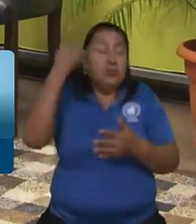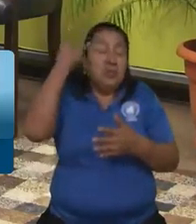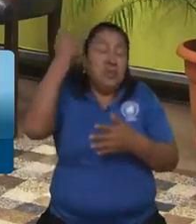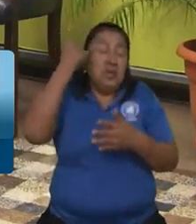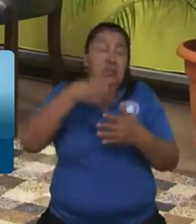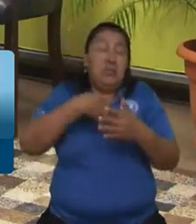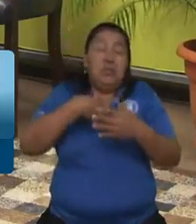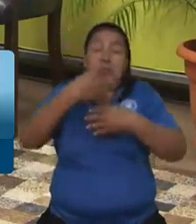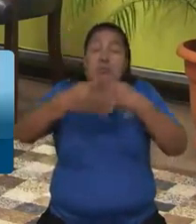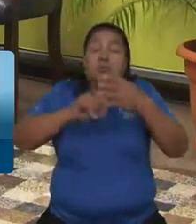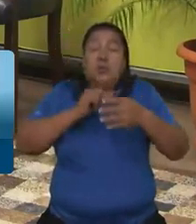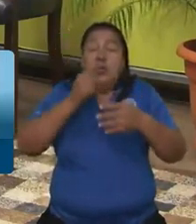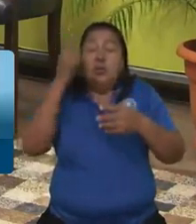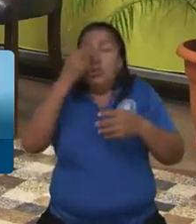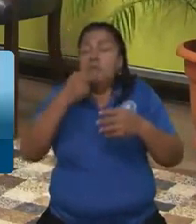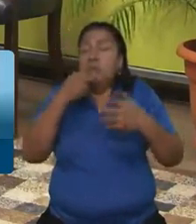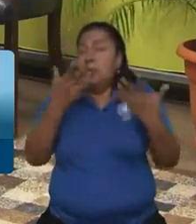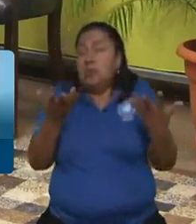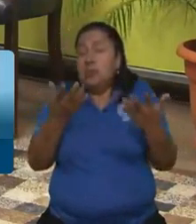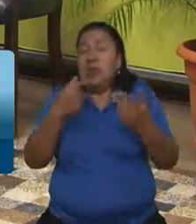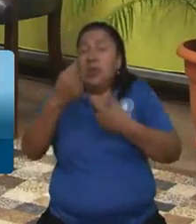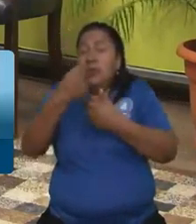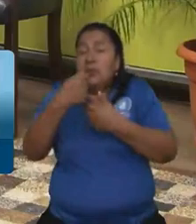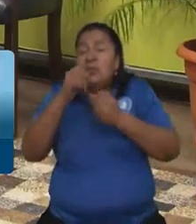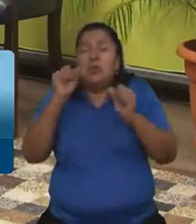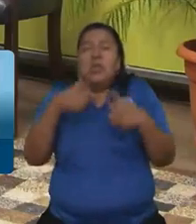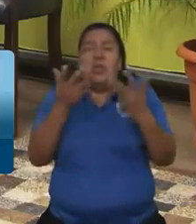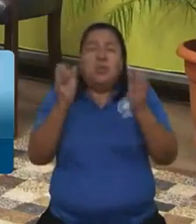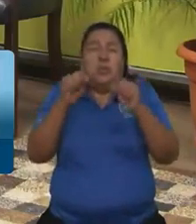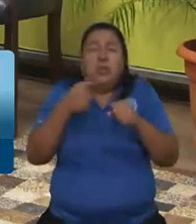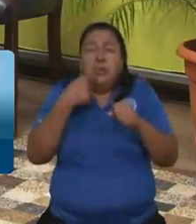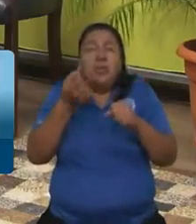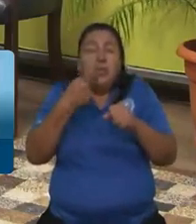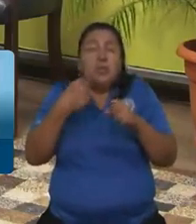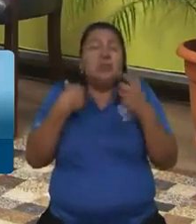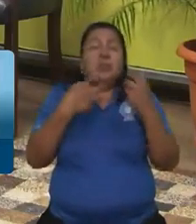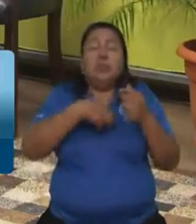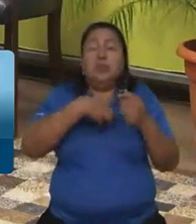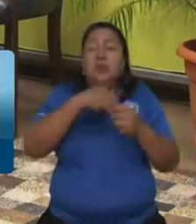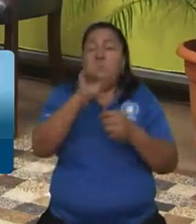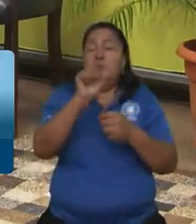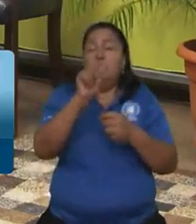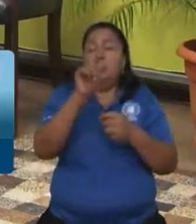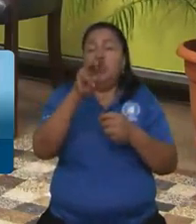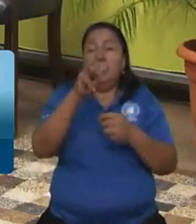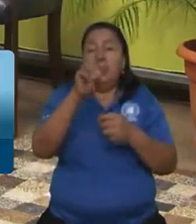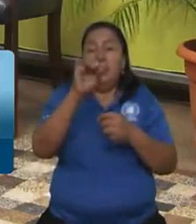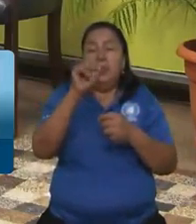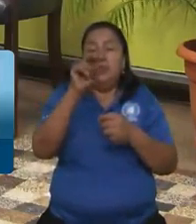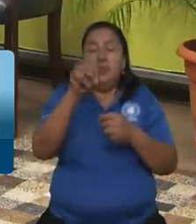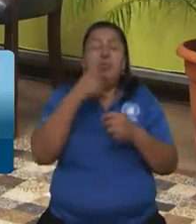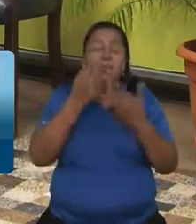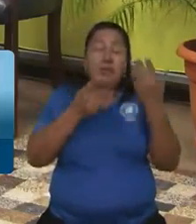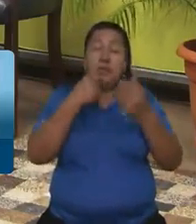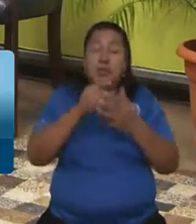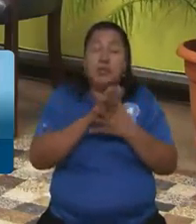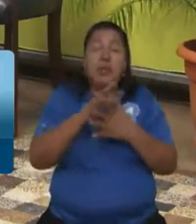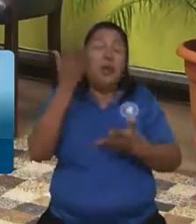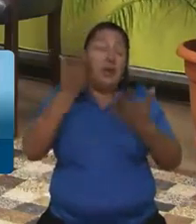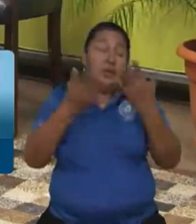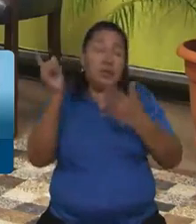tuvieron? Bueno, la principal causa de perforación es porque han tenido otitis a repetición, Ah, no otitis. tratadas correctamente